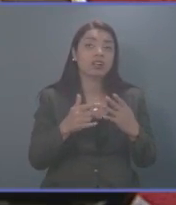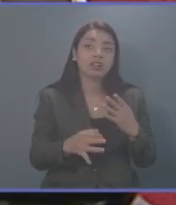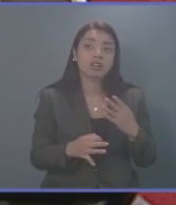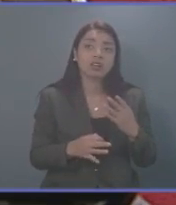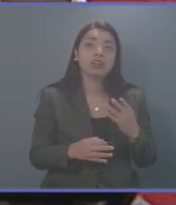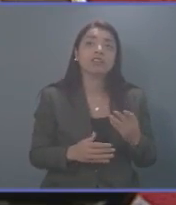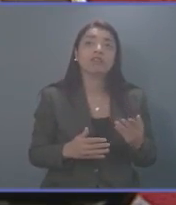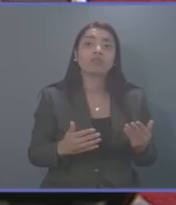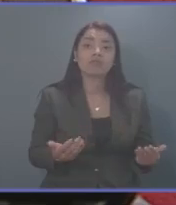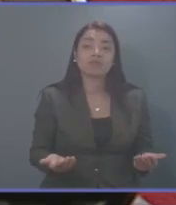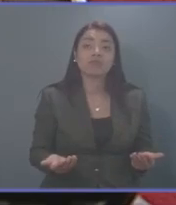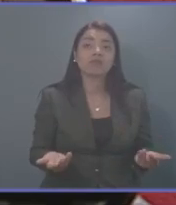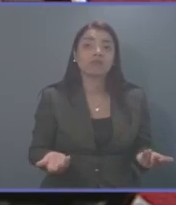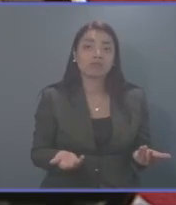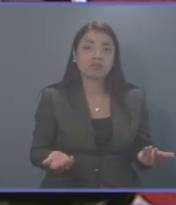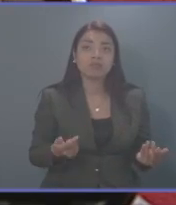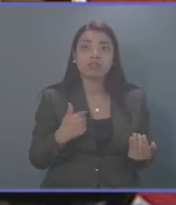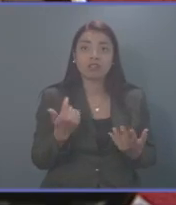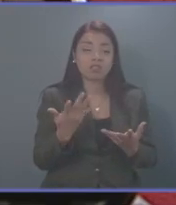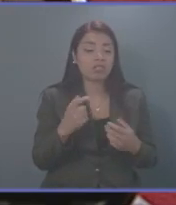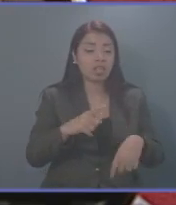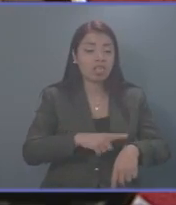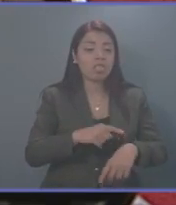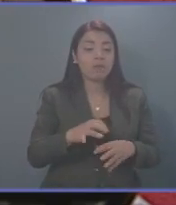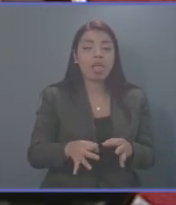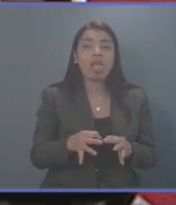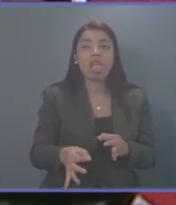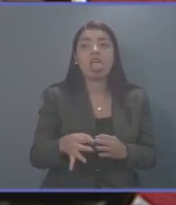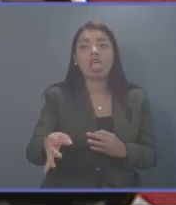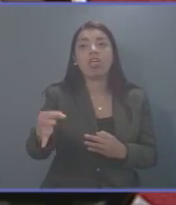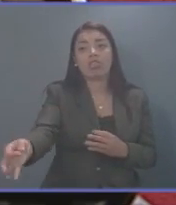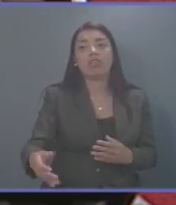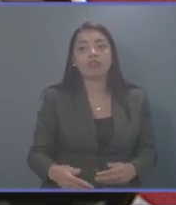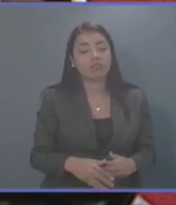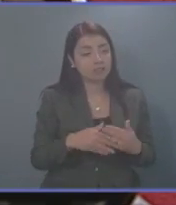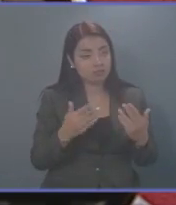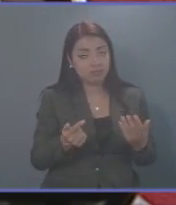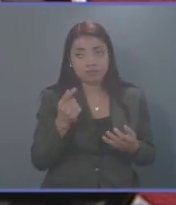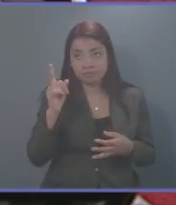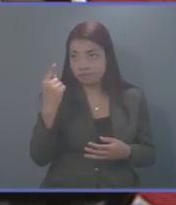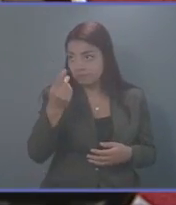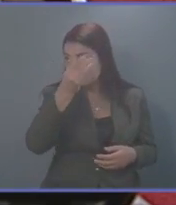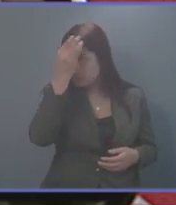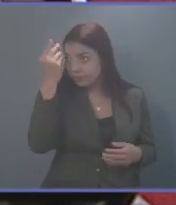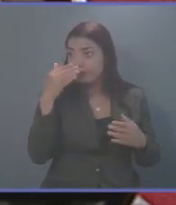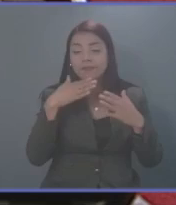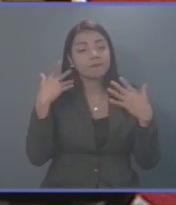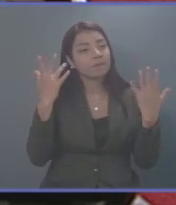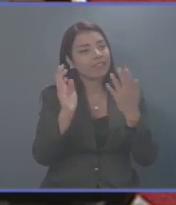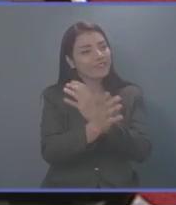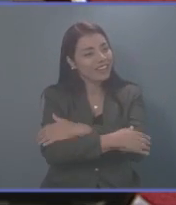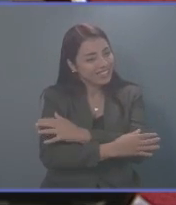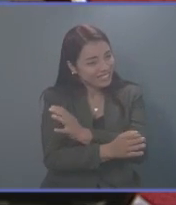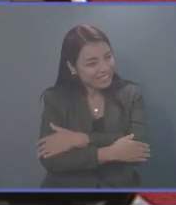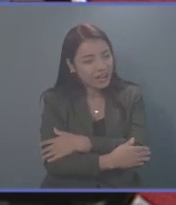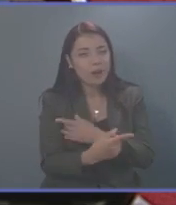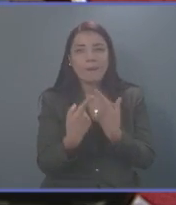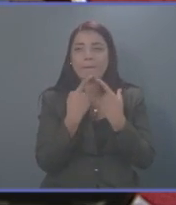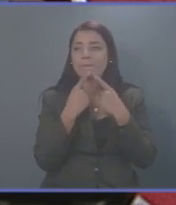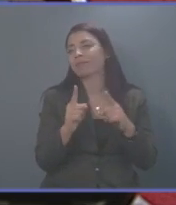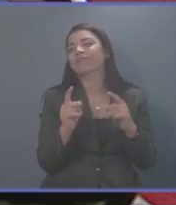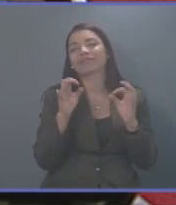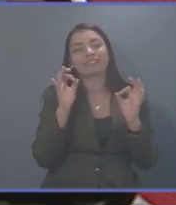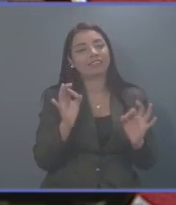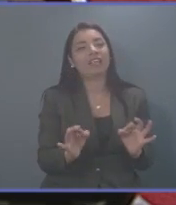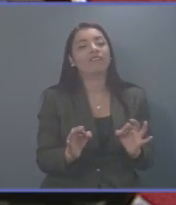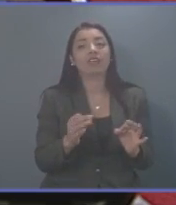esta formación. Así que no queriendo quitarles más tiempo para dejar a los graduados de este curso, felicitarlos, enhorabuena, debería